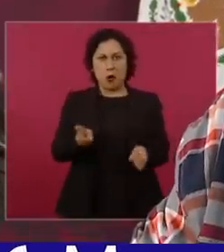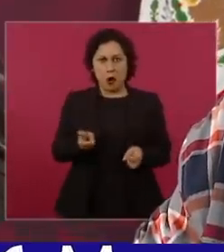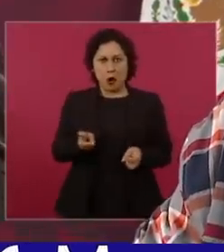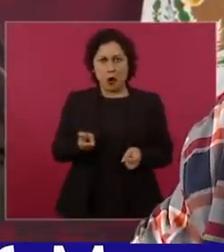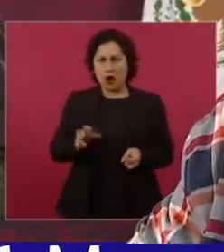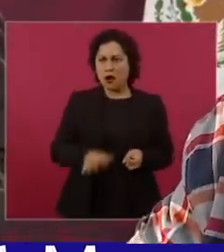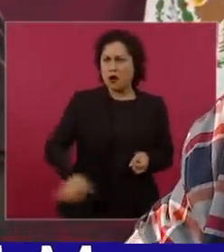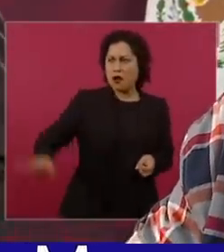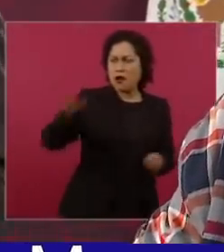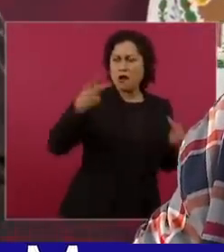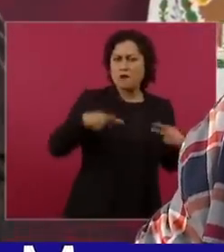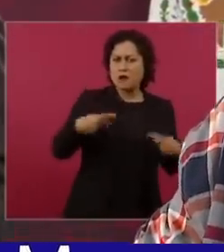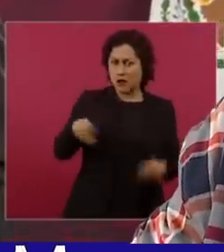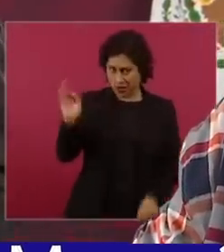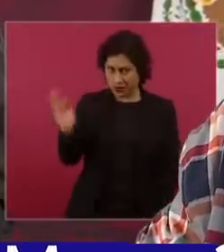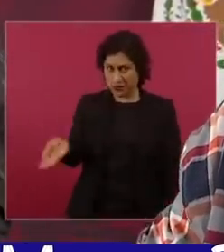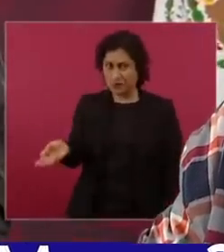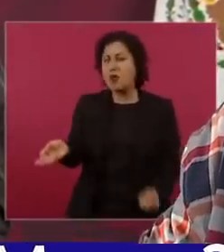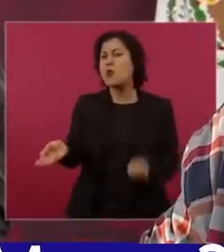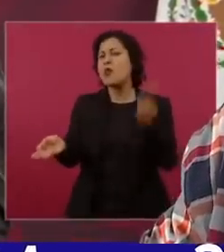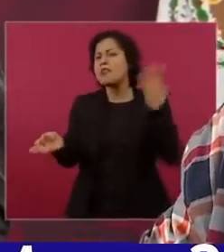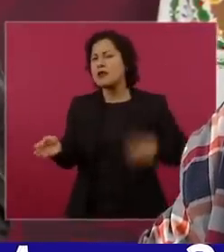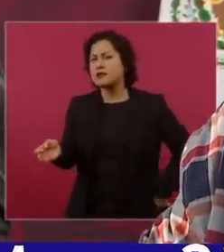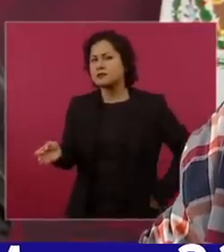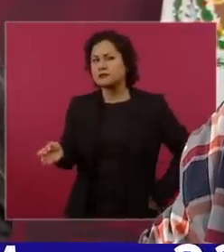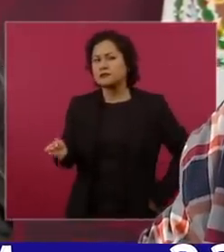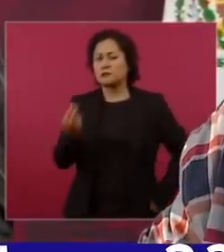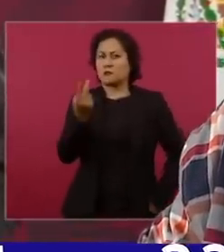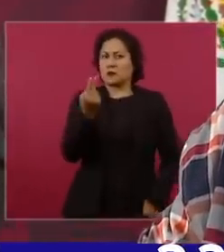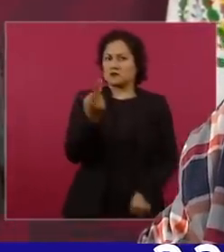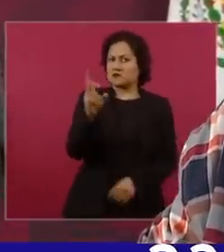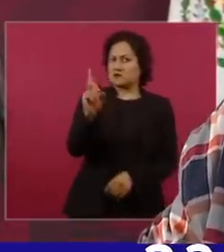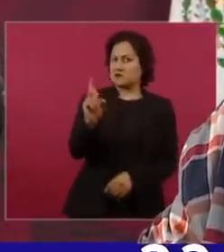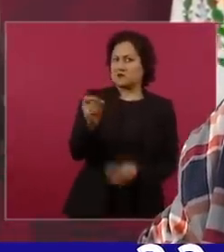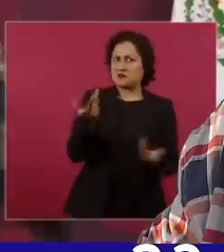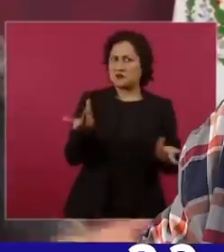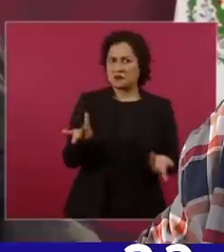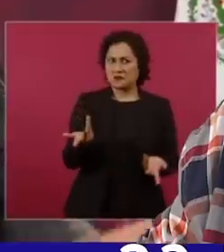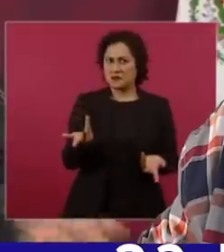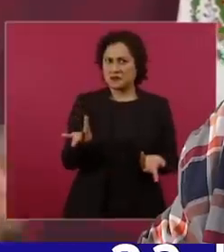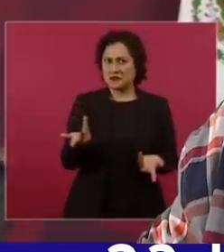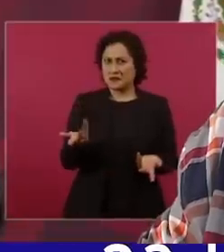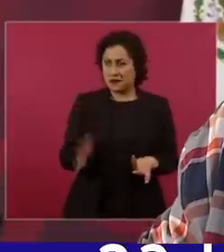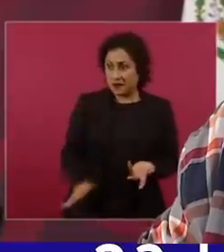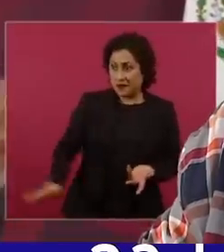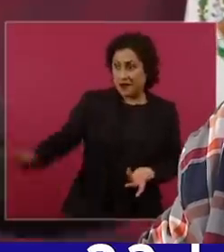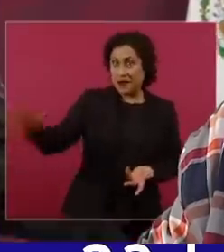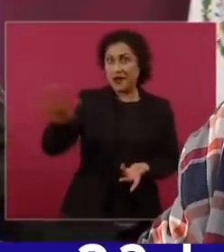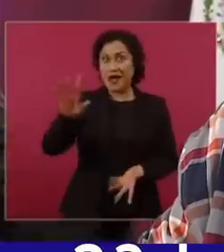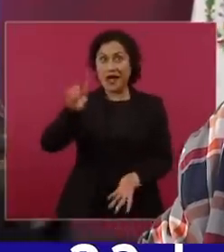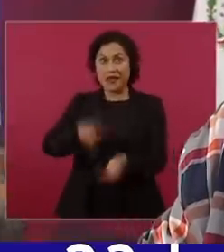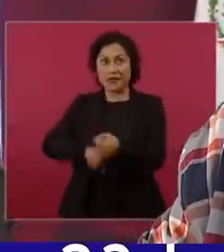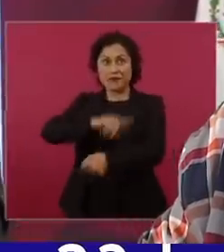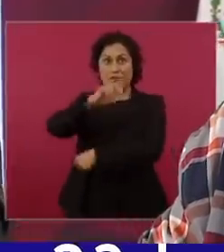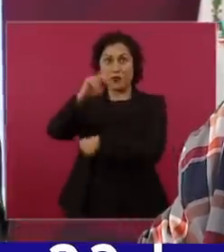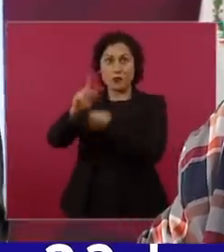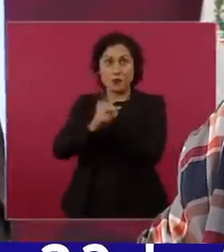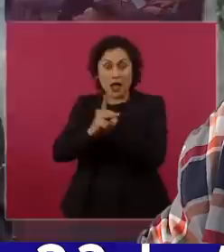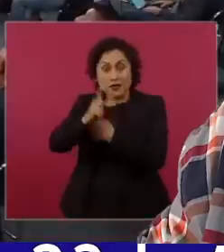Debe tener como 25, 30. O sea, el pueblo no, no confundir.